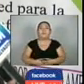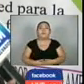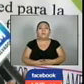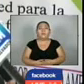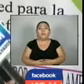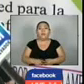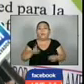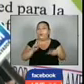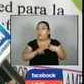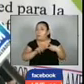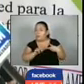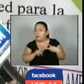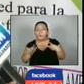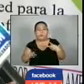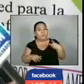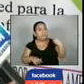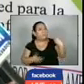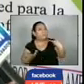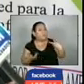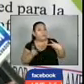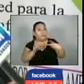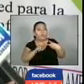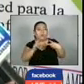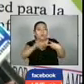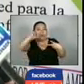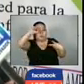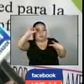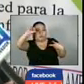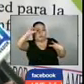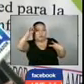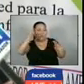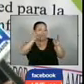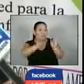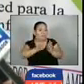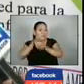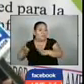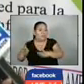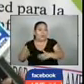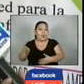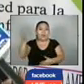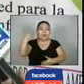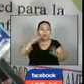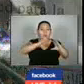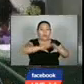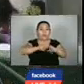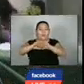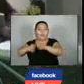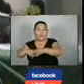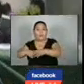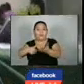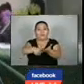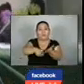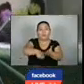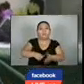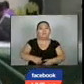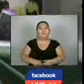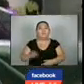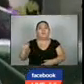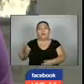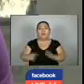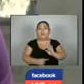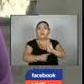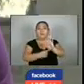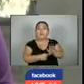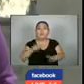Eso es un elemento. Lo otro es el funcionamiento de lo que fue los comités locales. La representante del